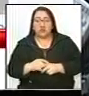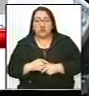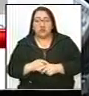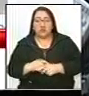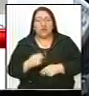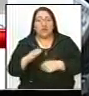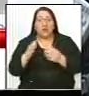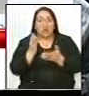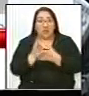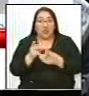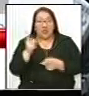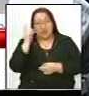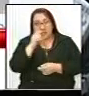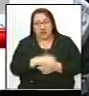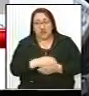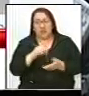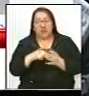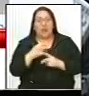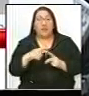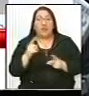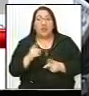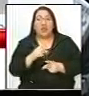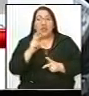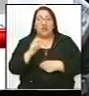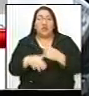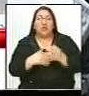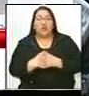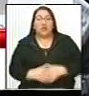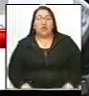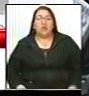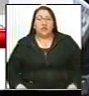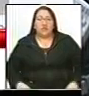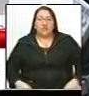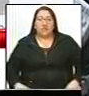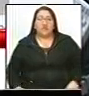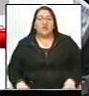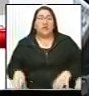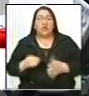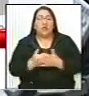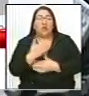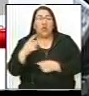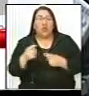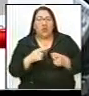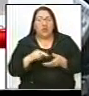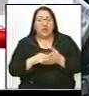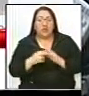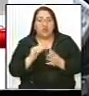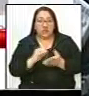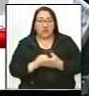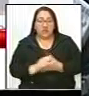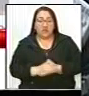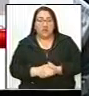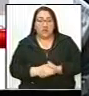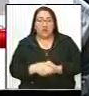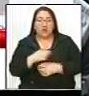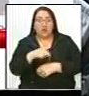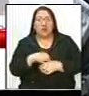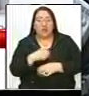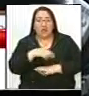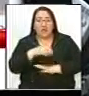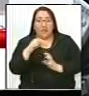La situación es compleja. La situación es compleja en el sentido de que hacer un nuevo concurso implica no solamente más retrasos en el